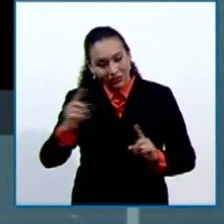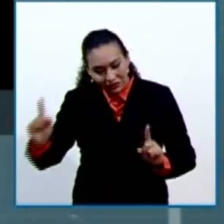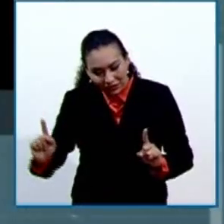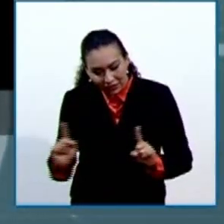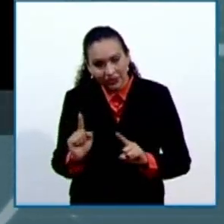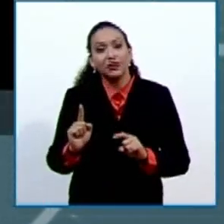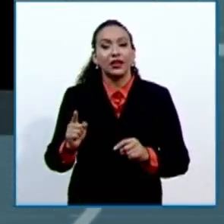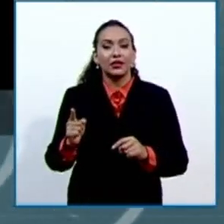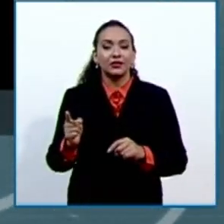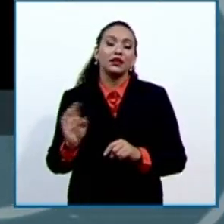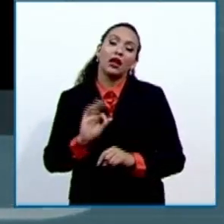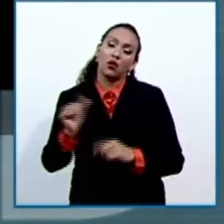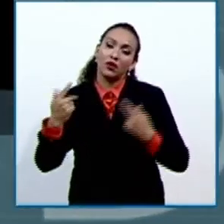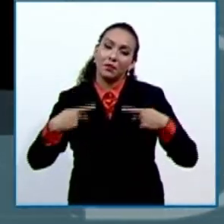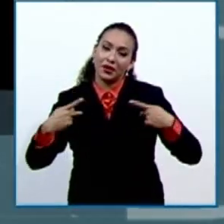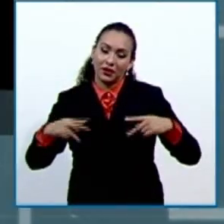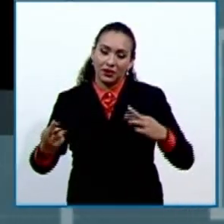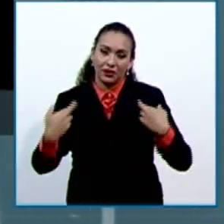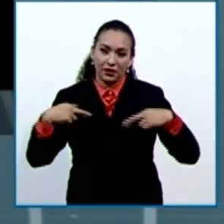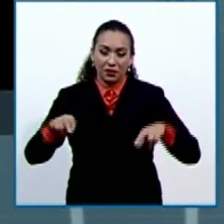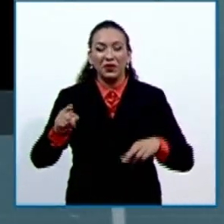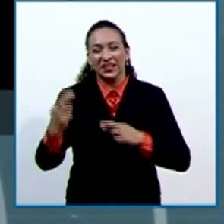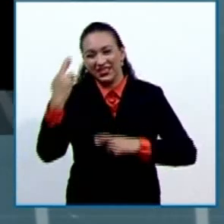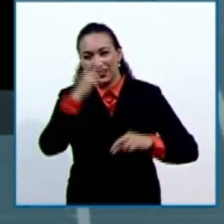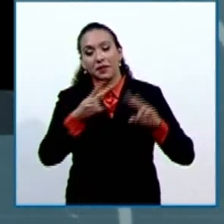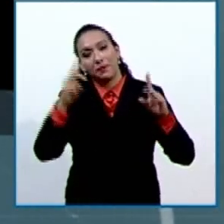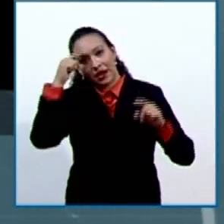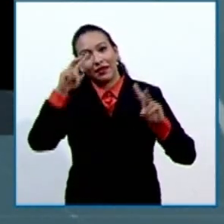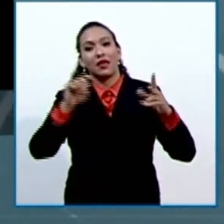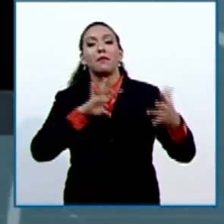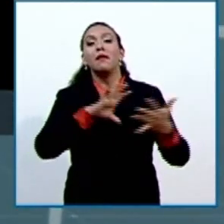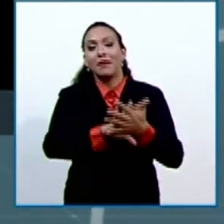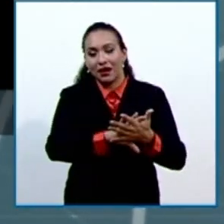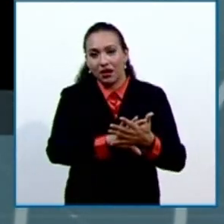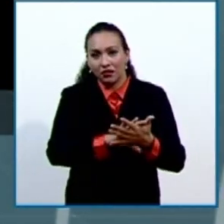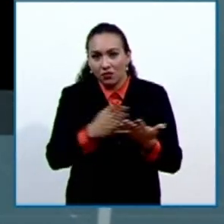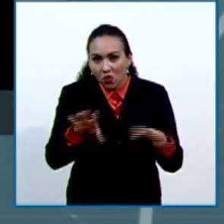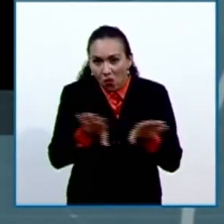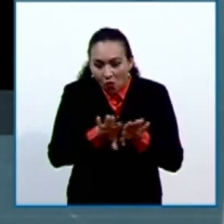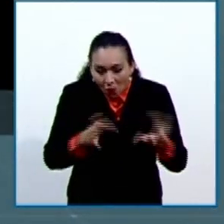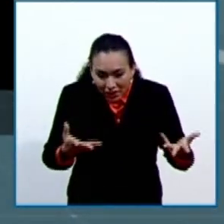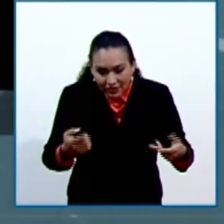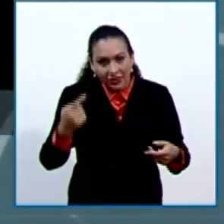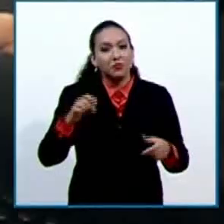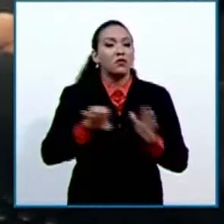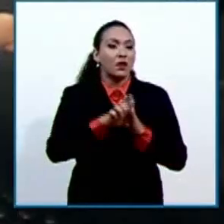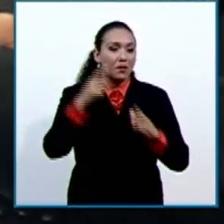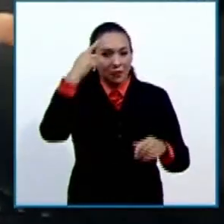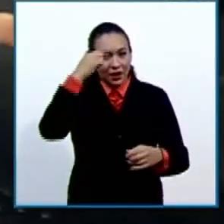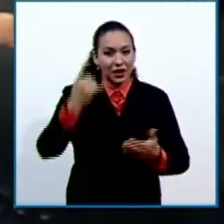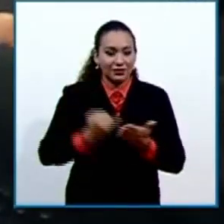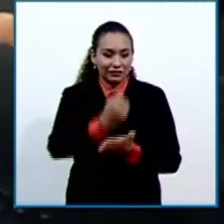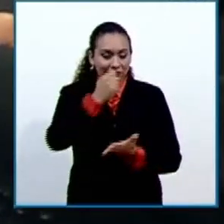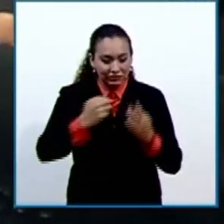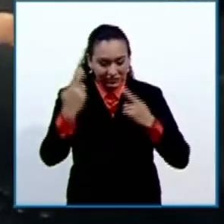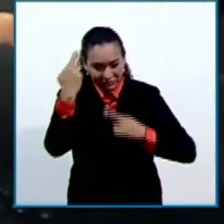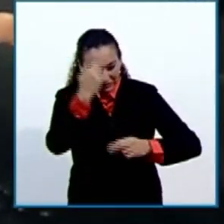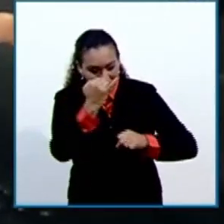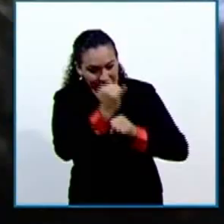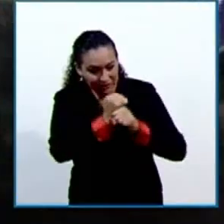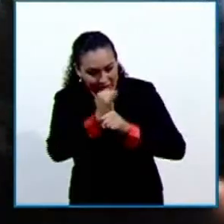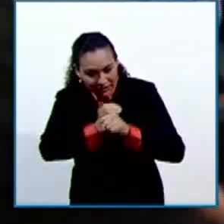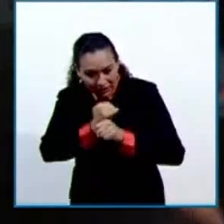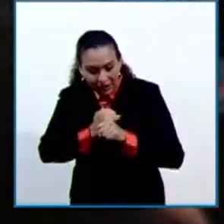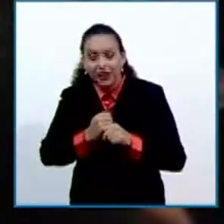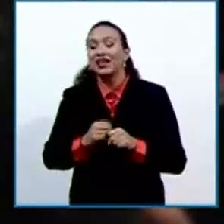Humanos para su aplicación en materia de ejecución penal, a través del análisis de casos y sentencias en donde se haya aplicado